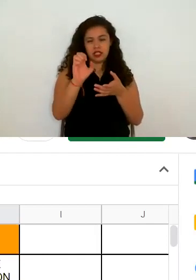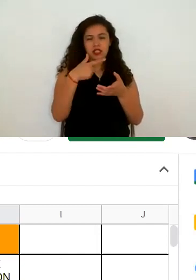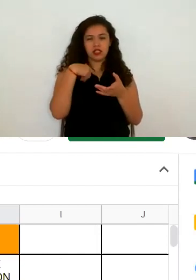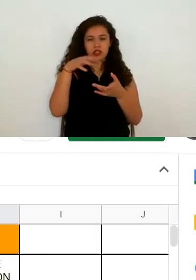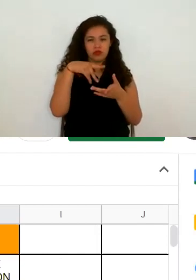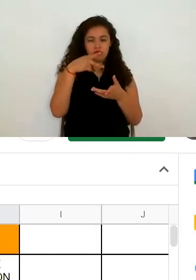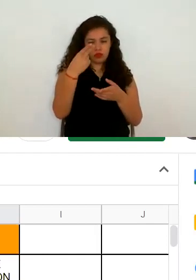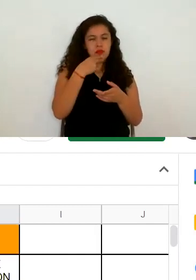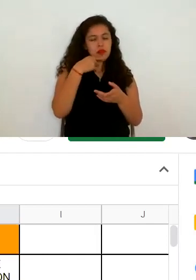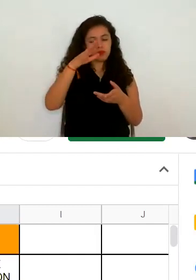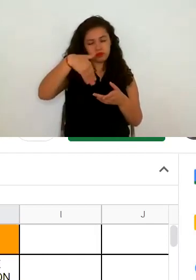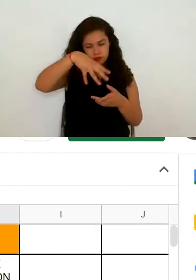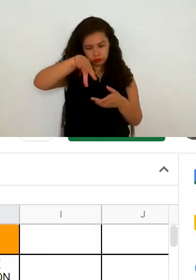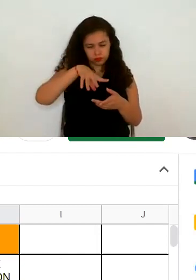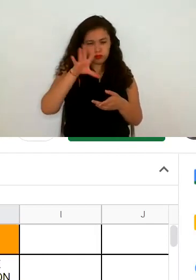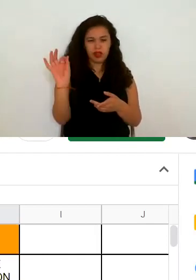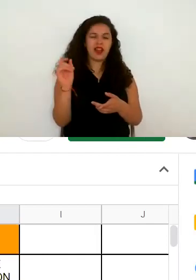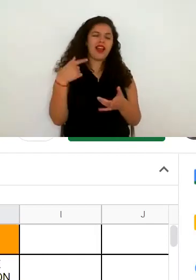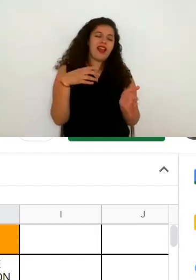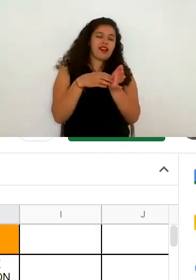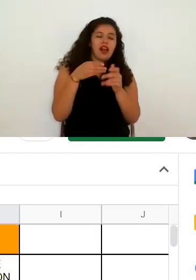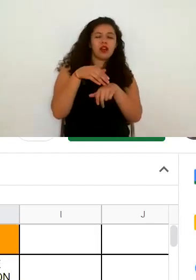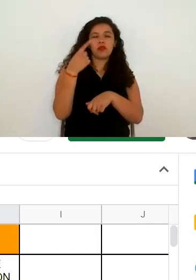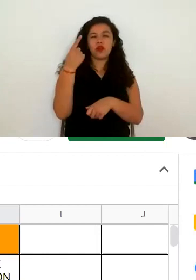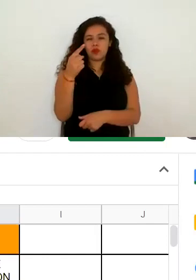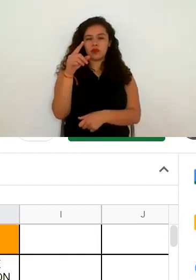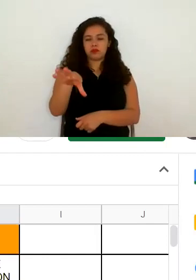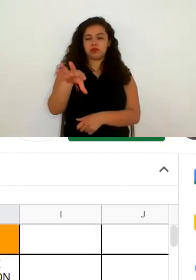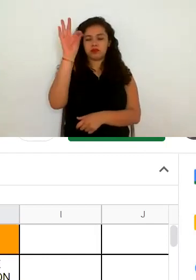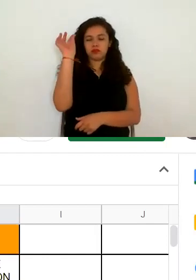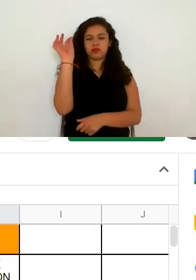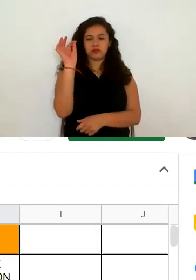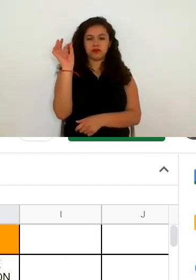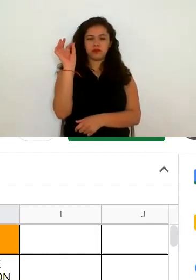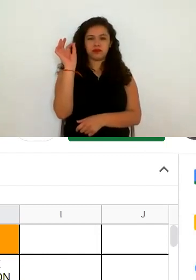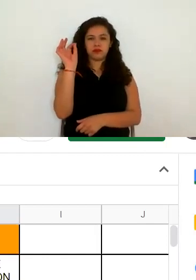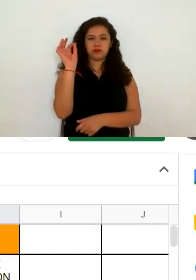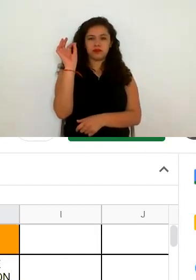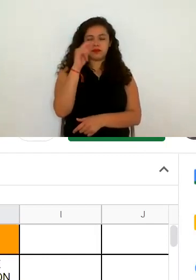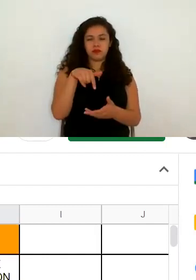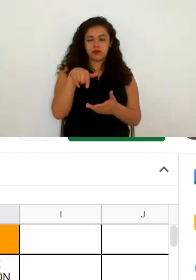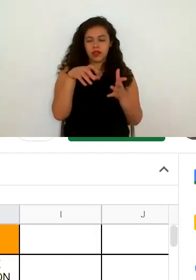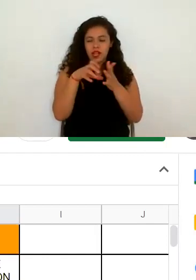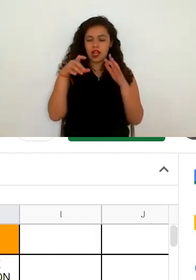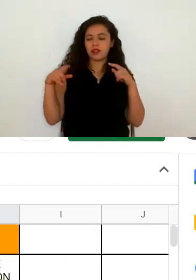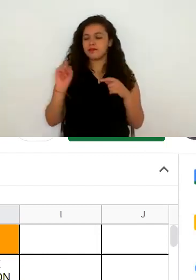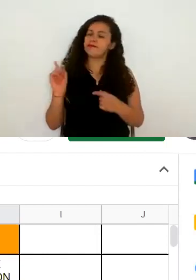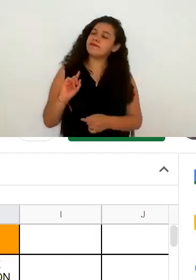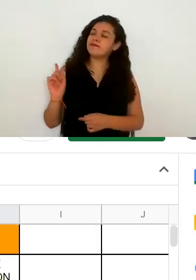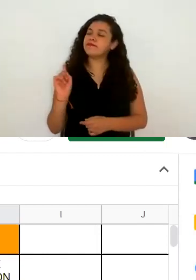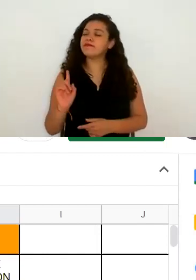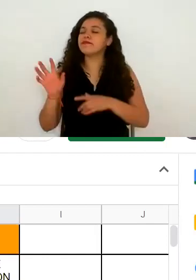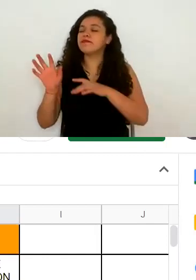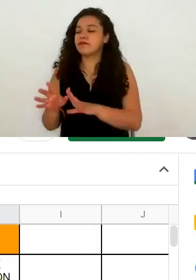o su nombre. Leslie está en la caja 1. Entonces, vamos a ese espacio, esa bodeguita o esa oficina donde